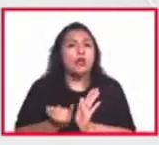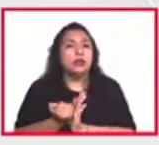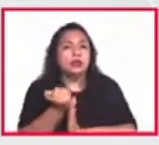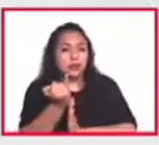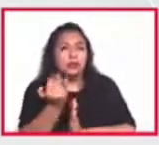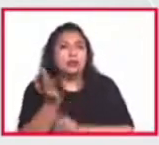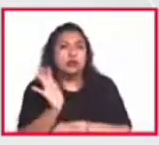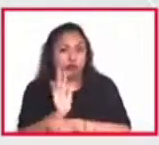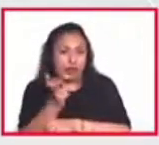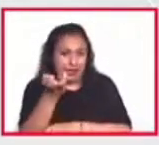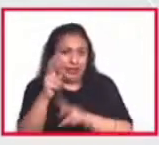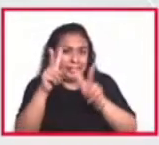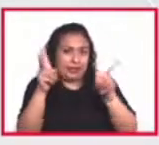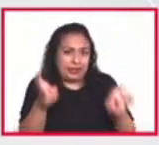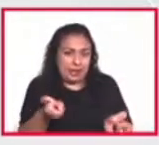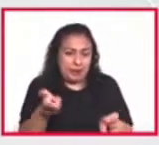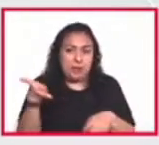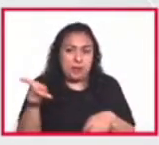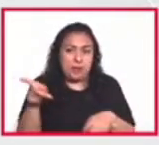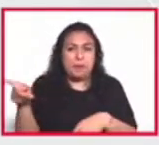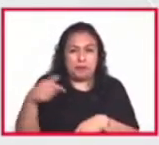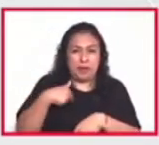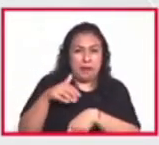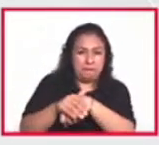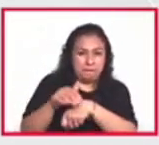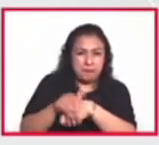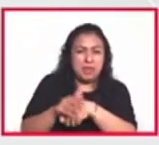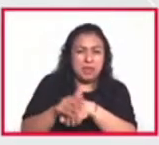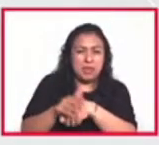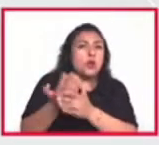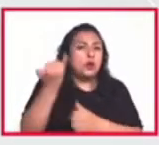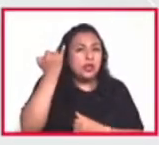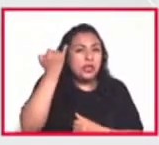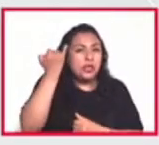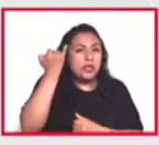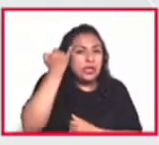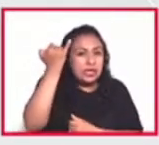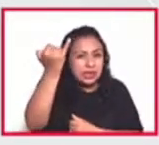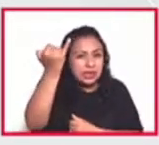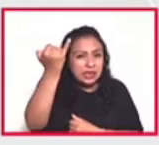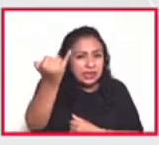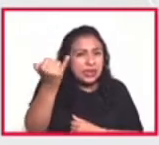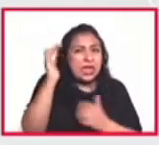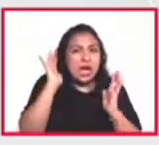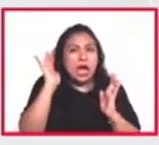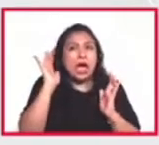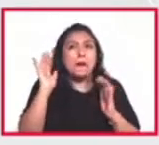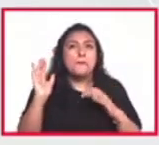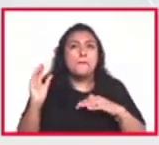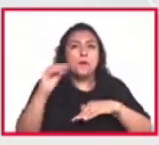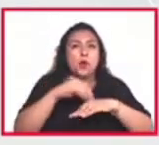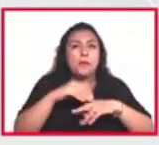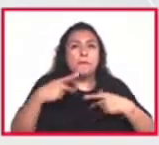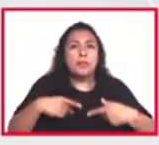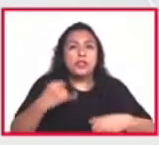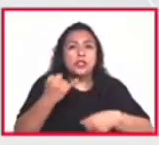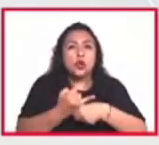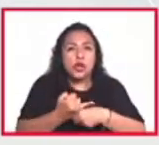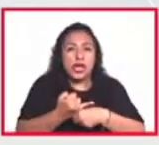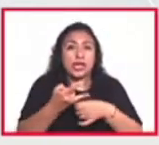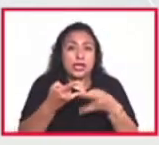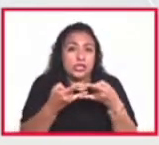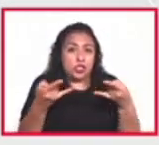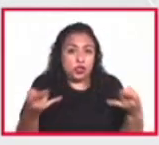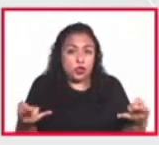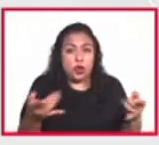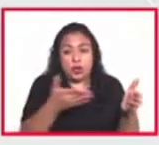película. Inti propuso la idea de que insertáramos personajes históricos a lo largo de la ruta